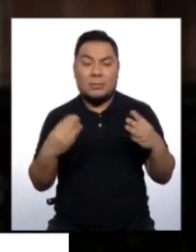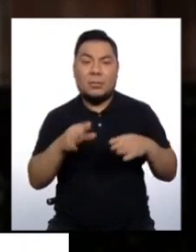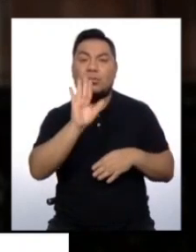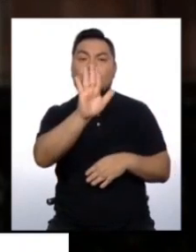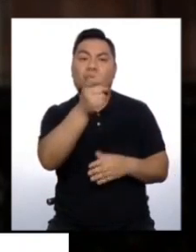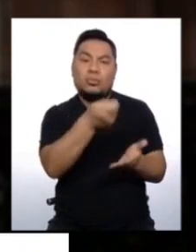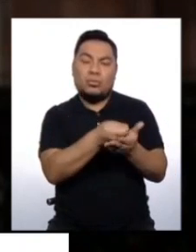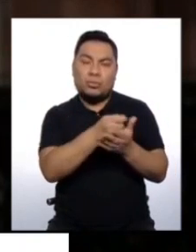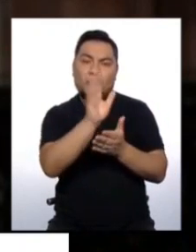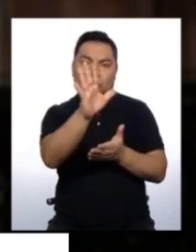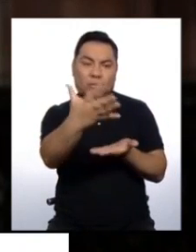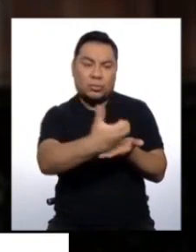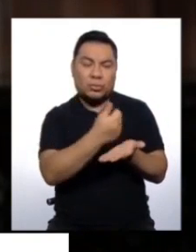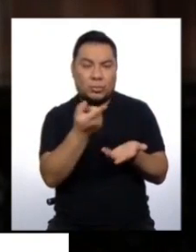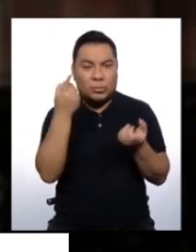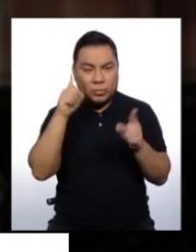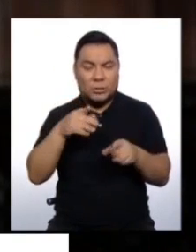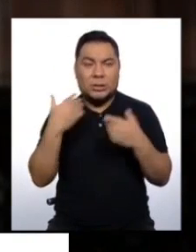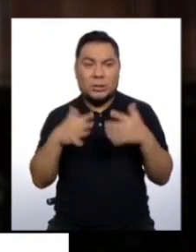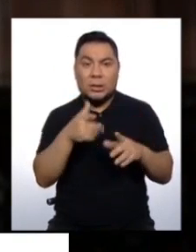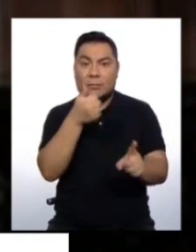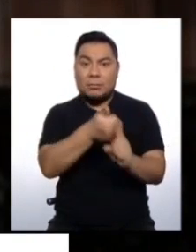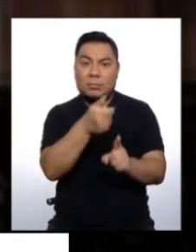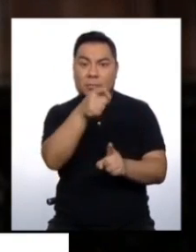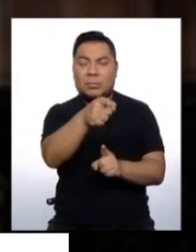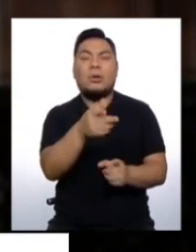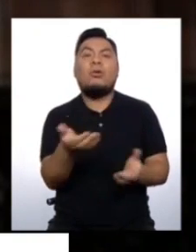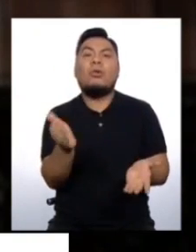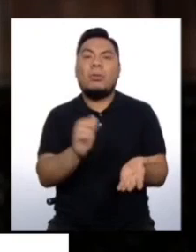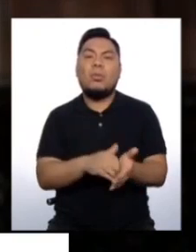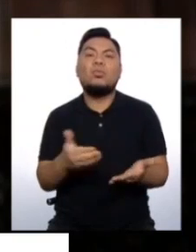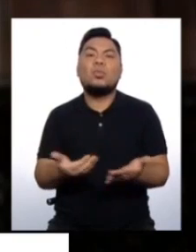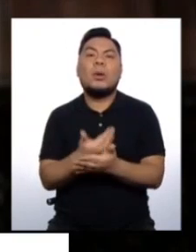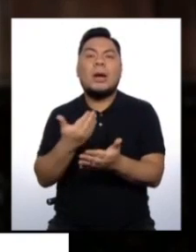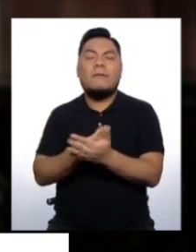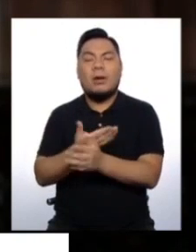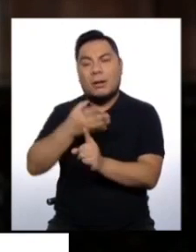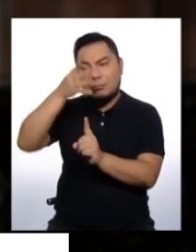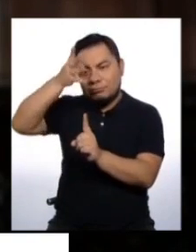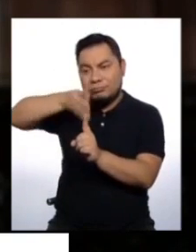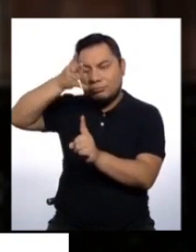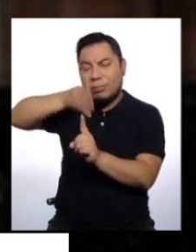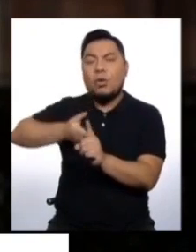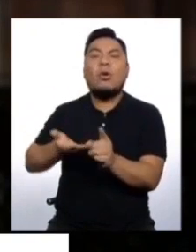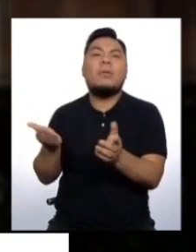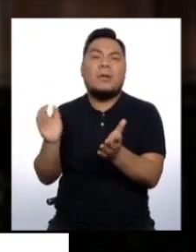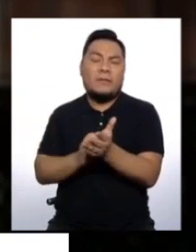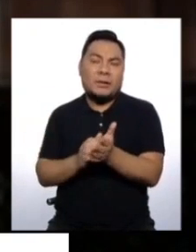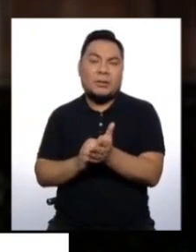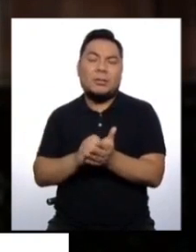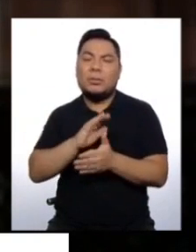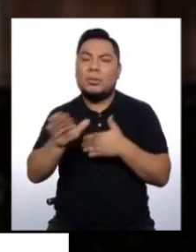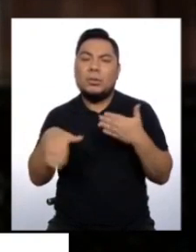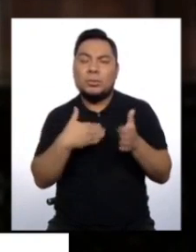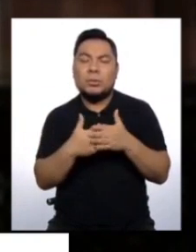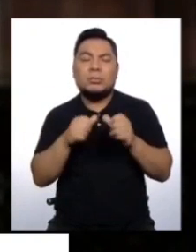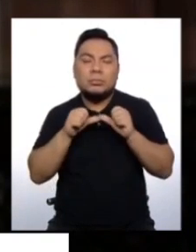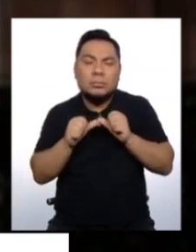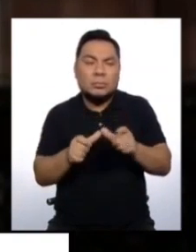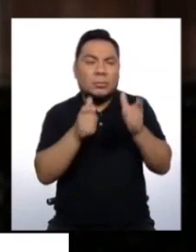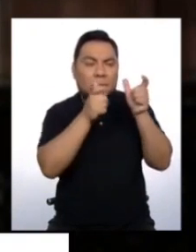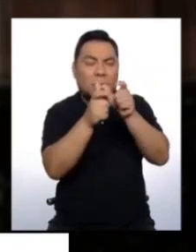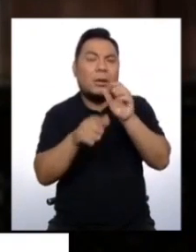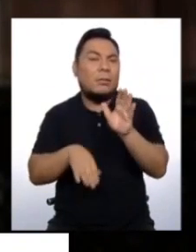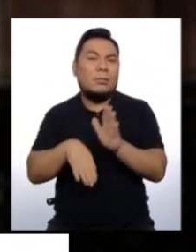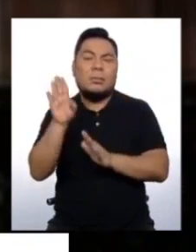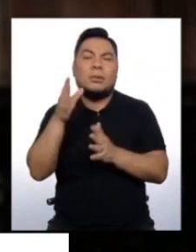propio pecunio, y se ha acordado con los dirigentes, se van a tomar una nueva prueba para constantemente estar verificando de que la